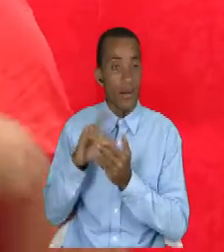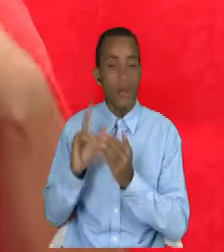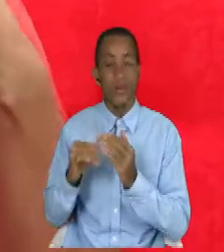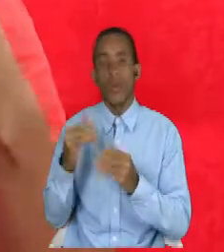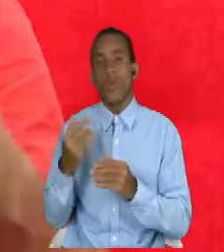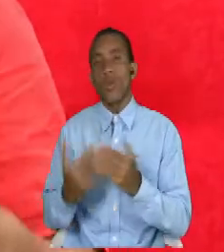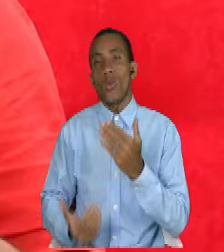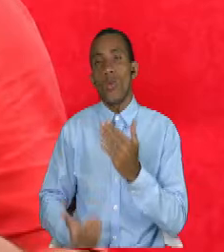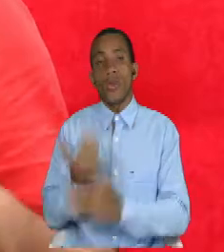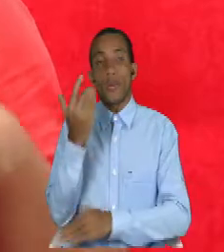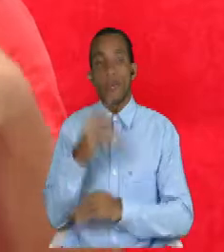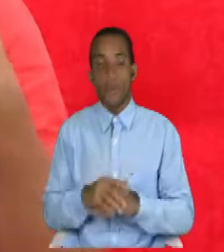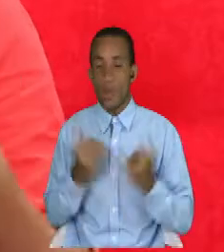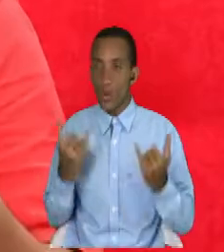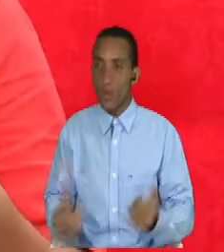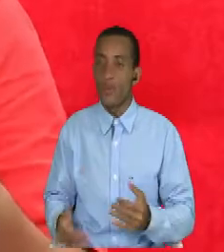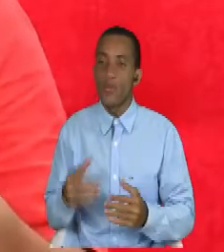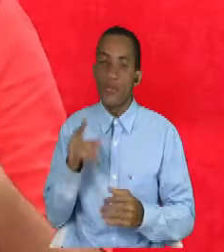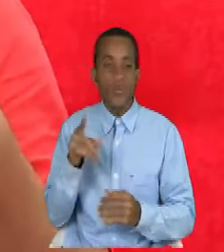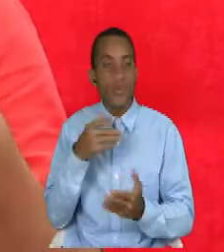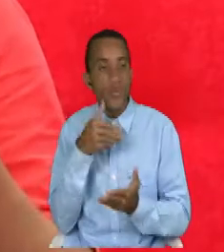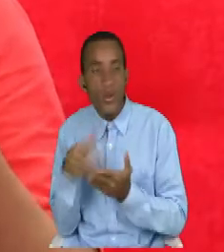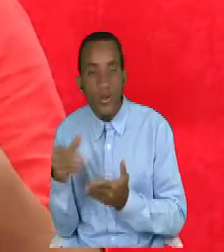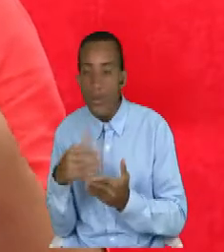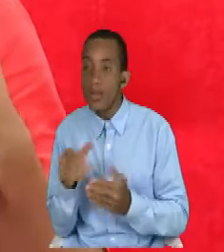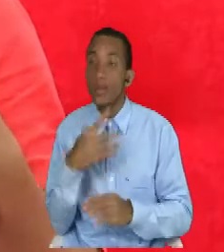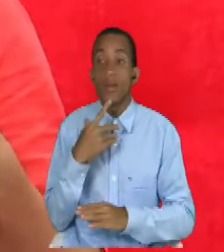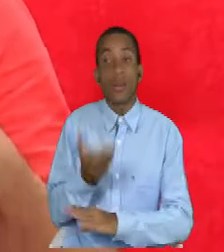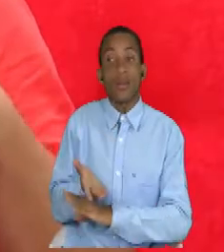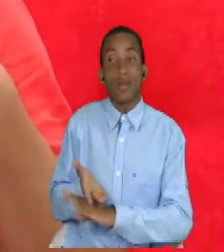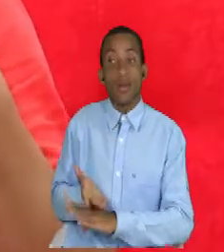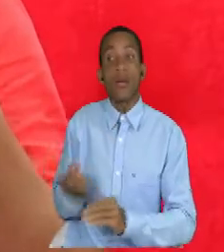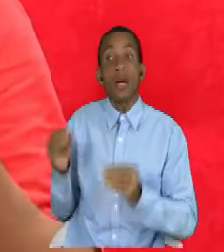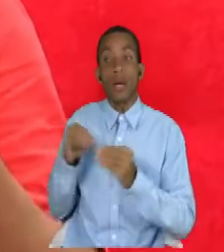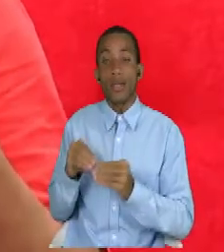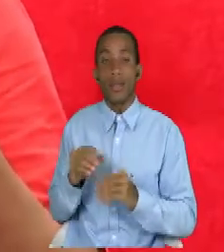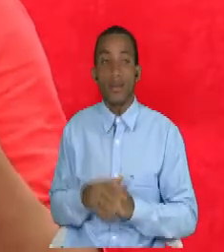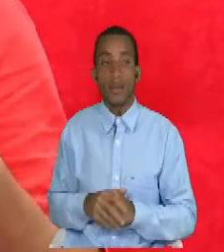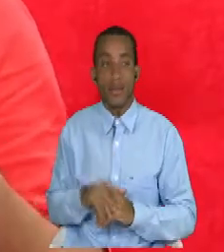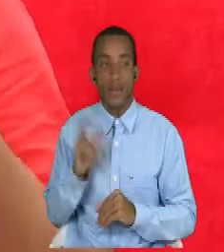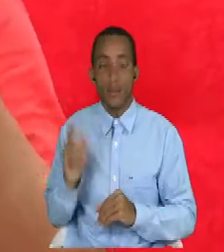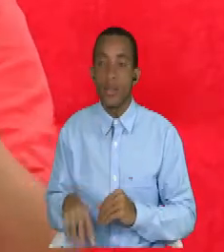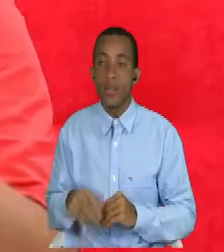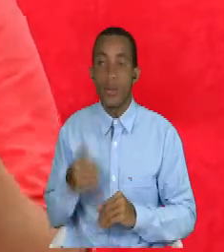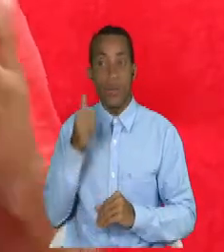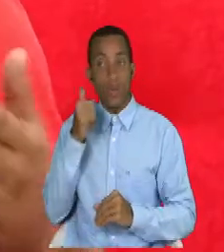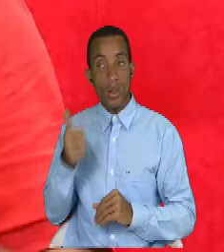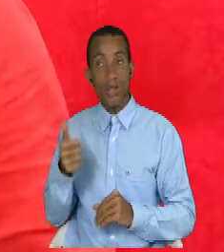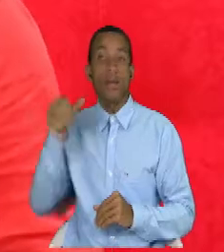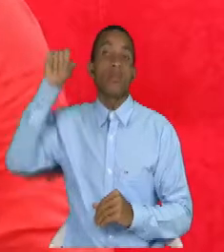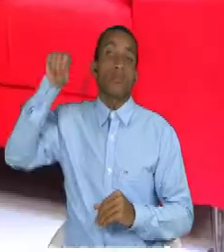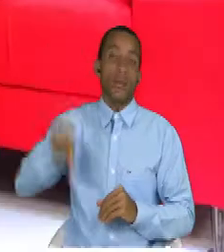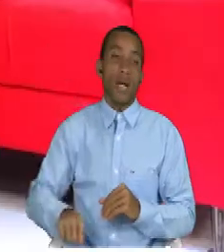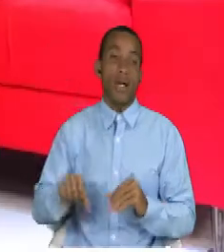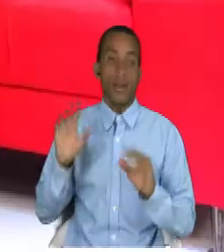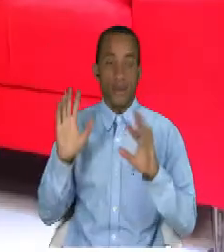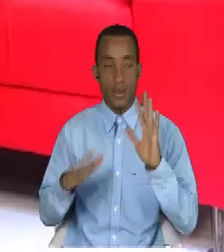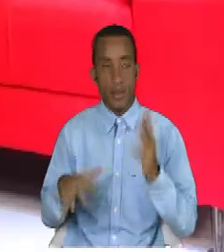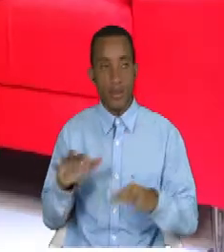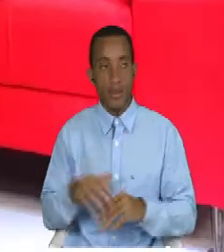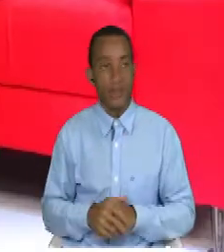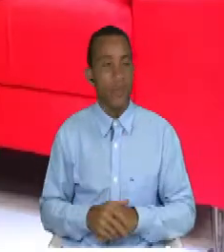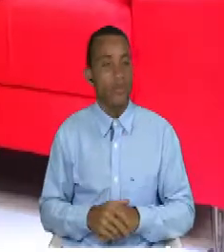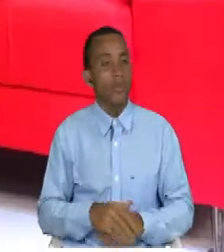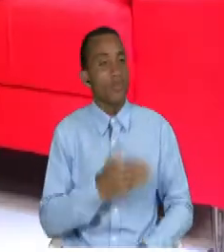los clientes hoy en día son más exigentes los clientes de un día exigen más así como califican bien también califican muy mal danielle como